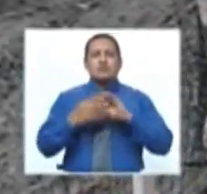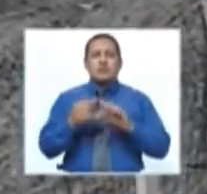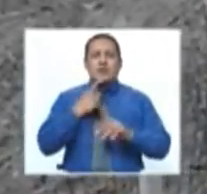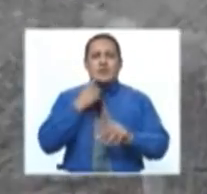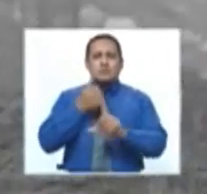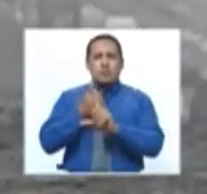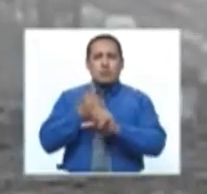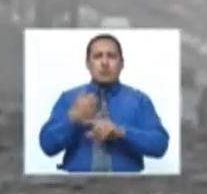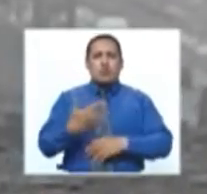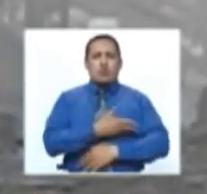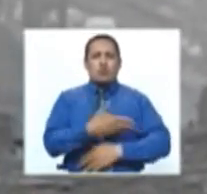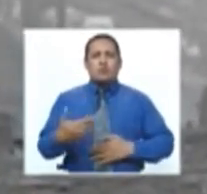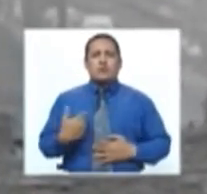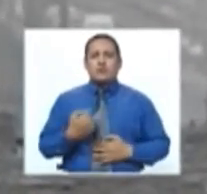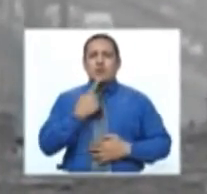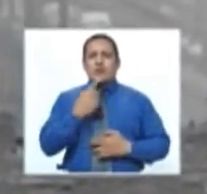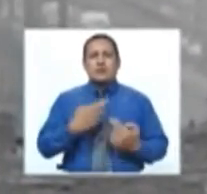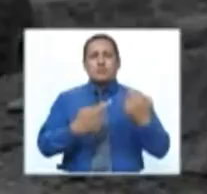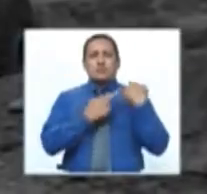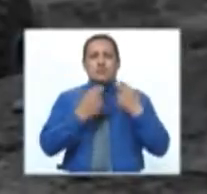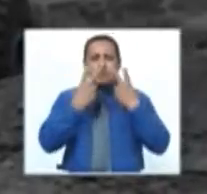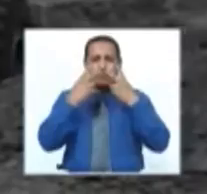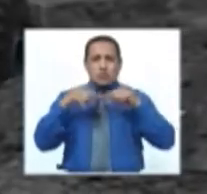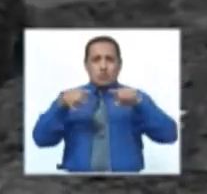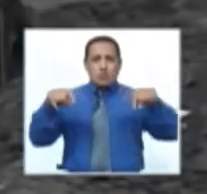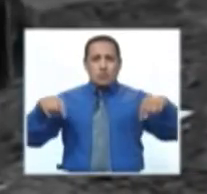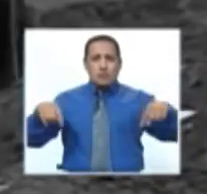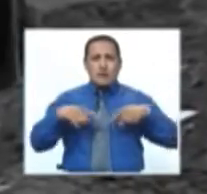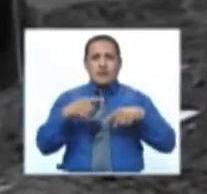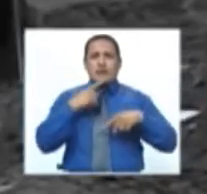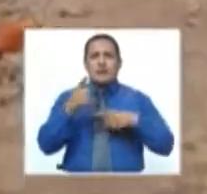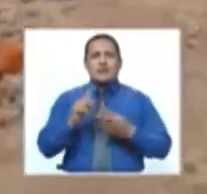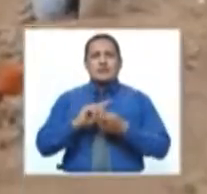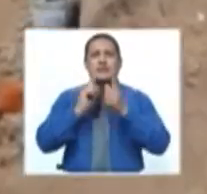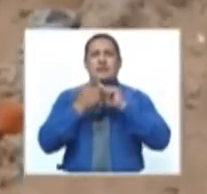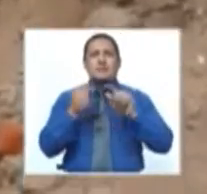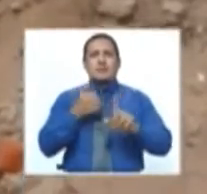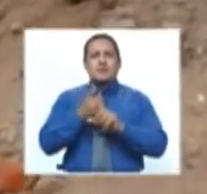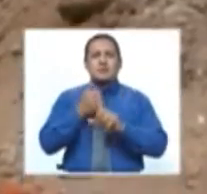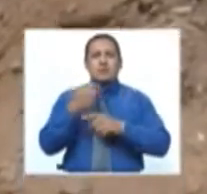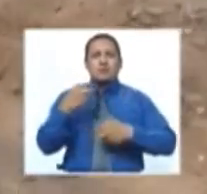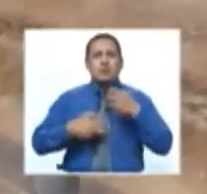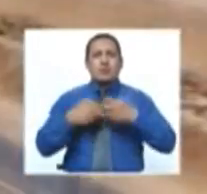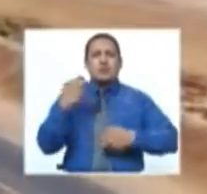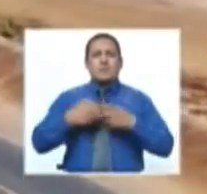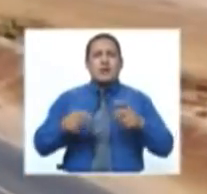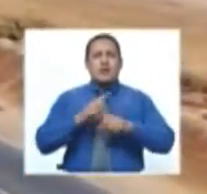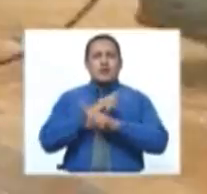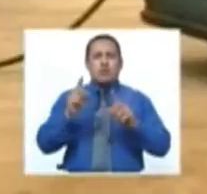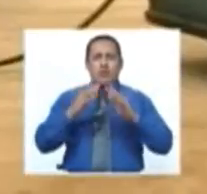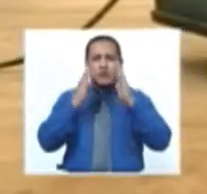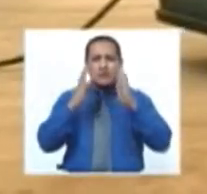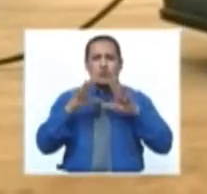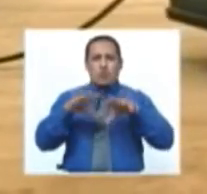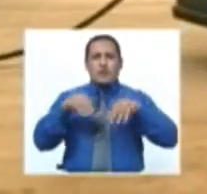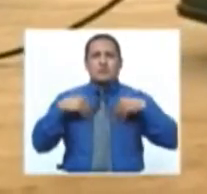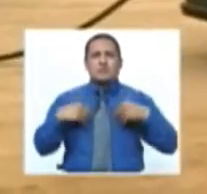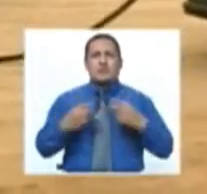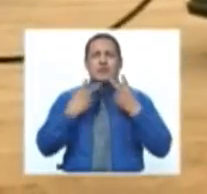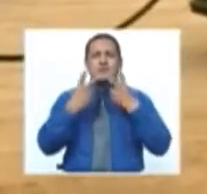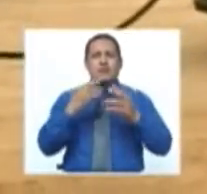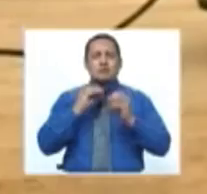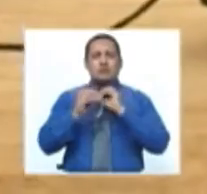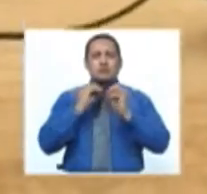cuando el propio Estado, siendo el titular de estos espacios, se vuelve parte del problema al no atender o permitir